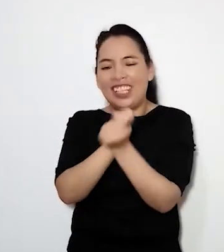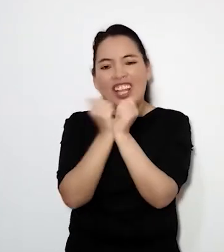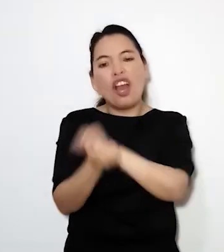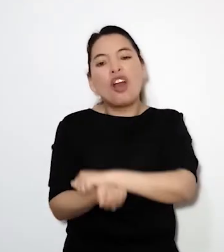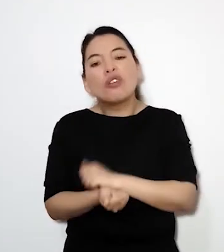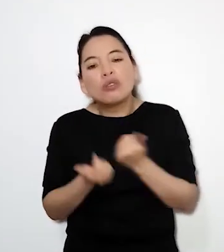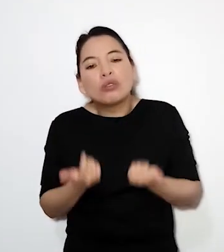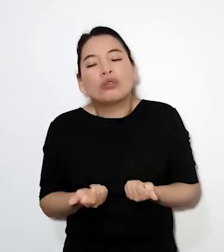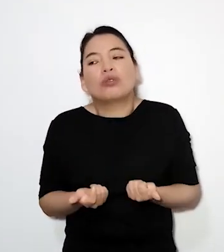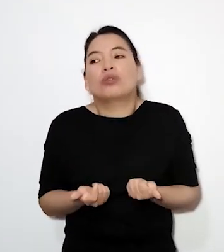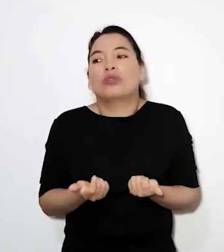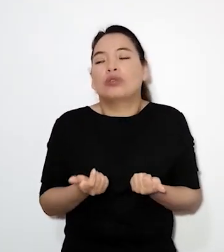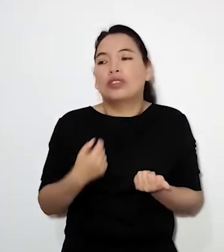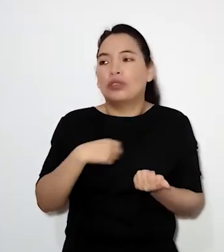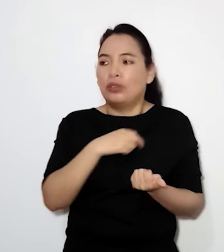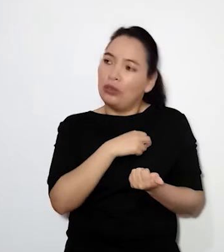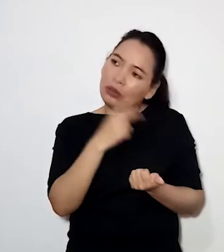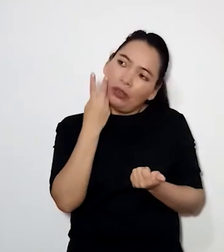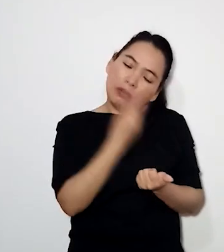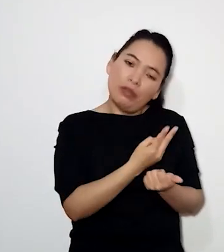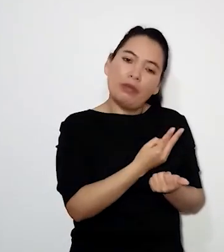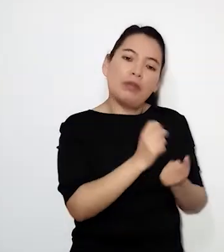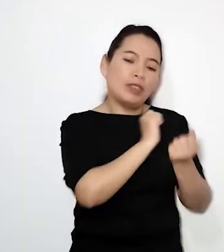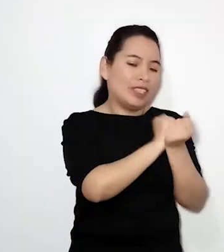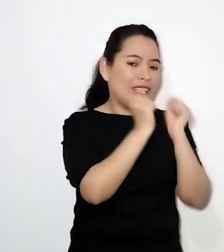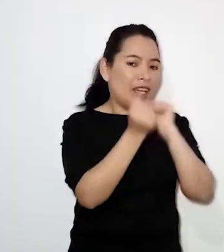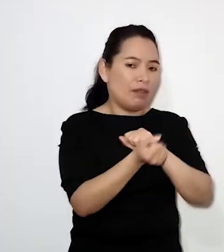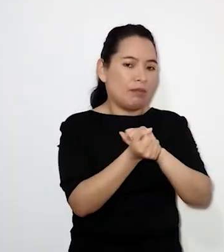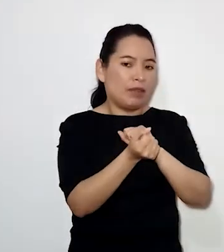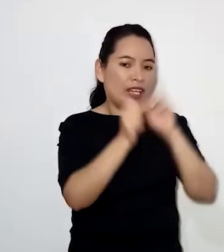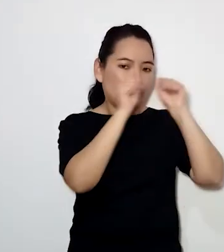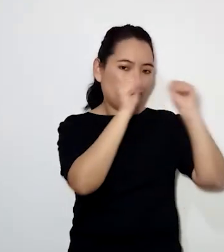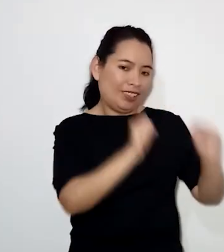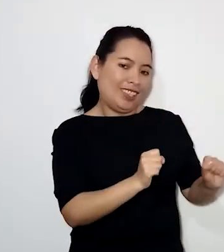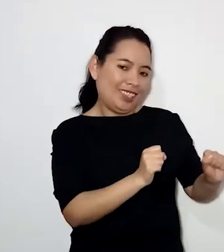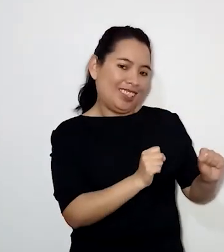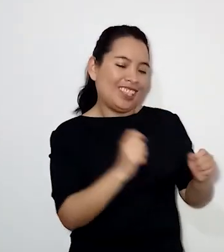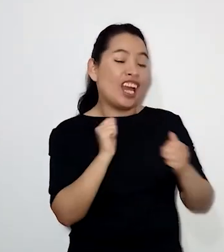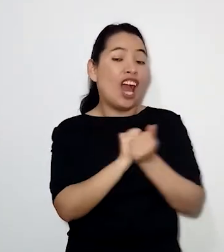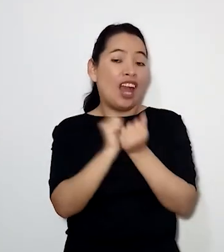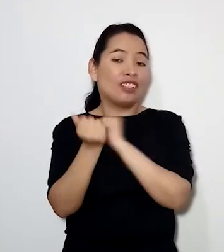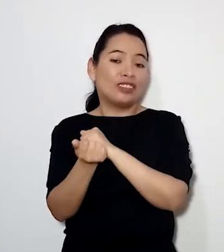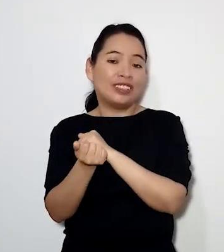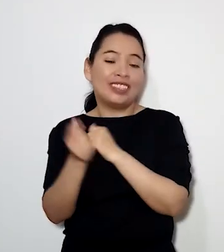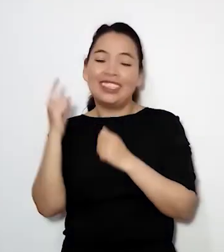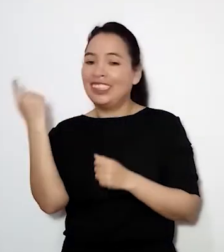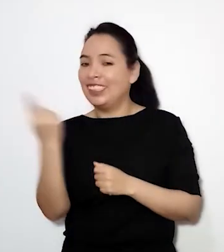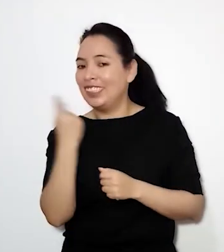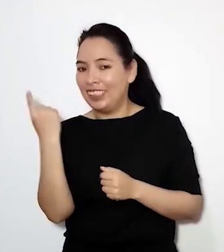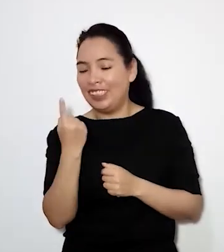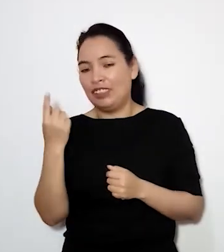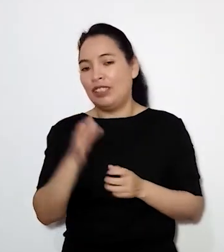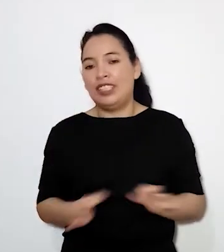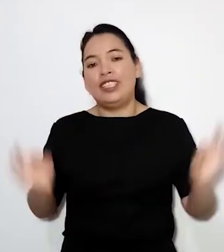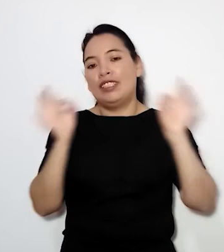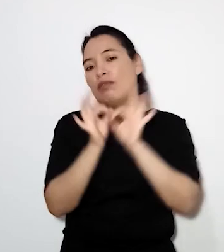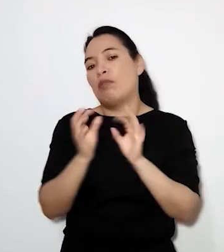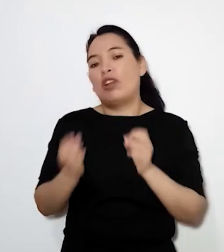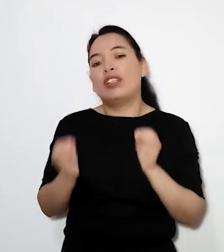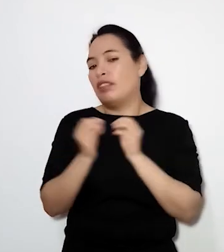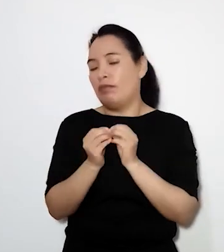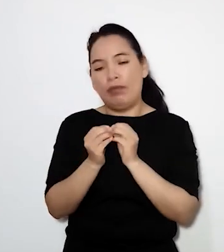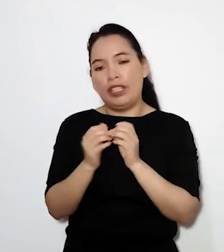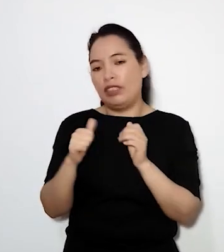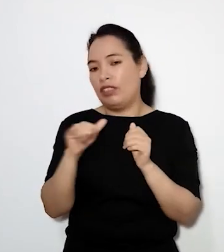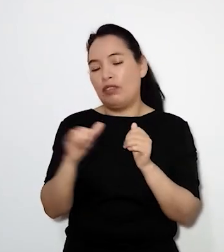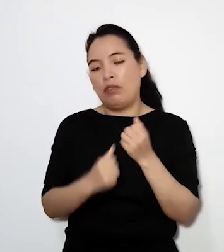planteando cambiar un sistema radicalmente, los ajustes razonables siempre serán un elemento más, al igual que los apoyos, al igual que la accesibilidad,